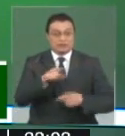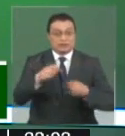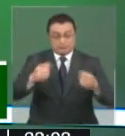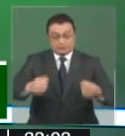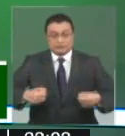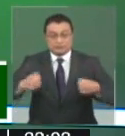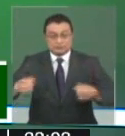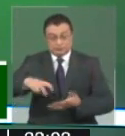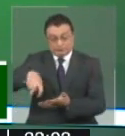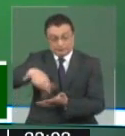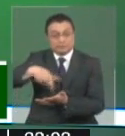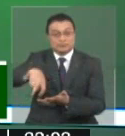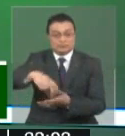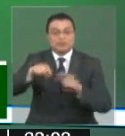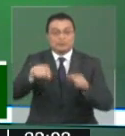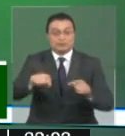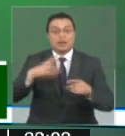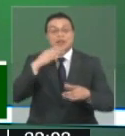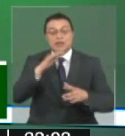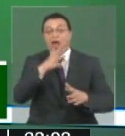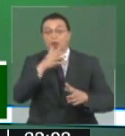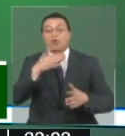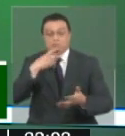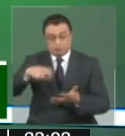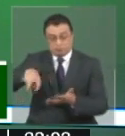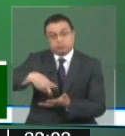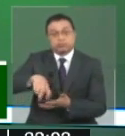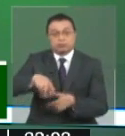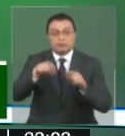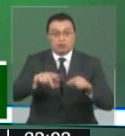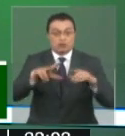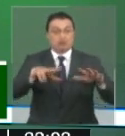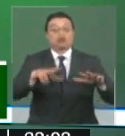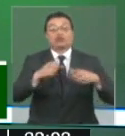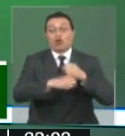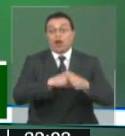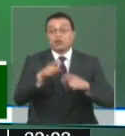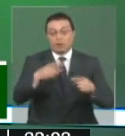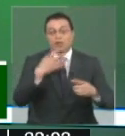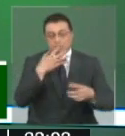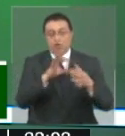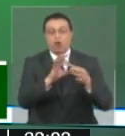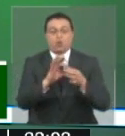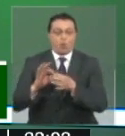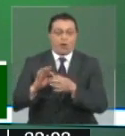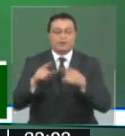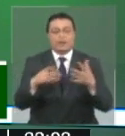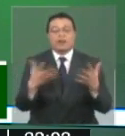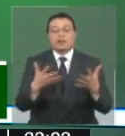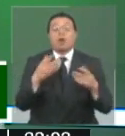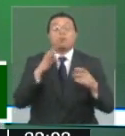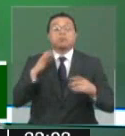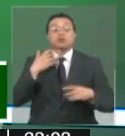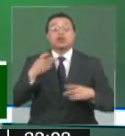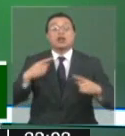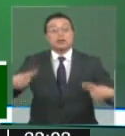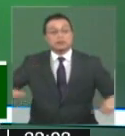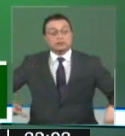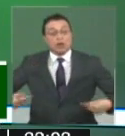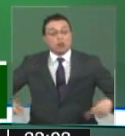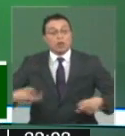y esquí náutico. Tiene 18 años, después él mismo nos va a contar su historia, cómo quedó en una silla de